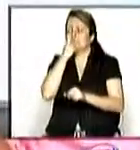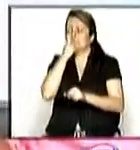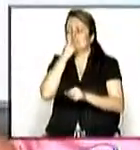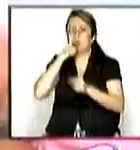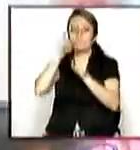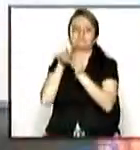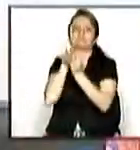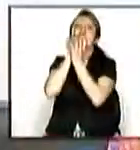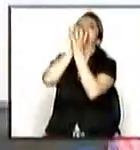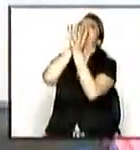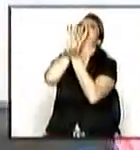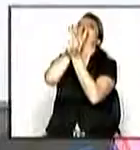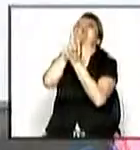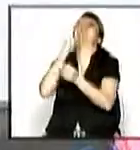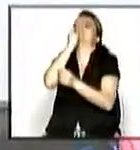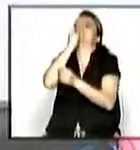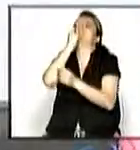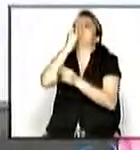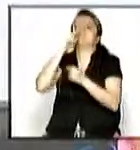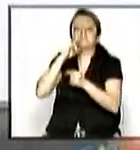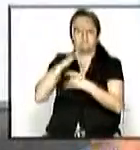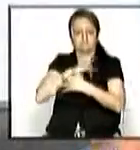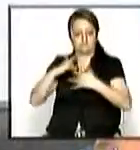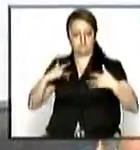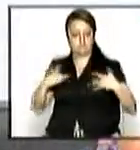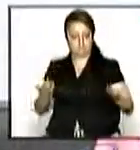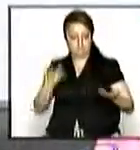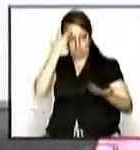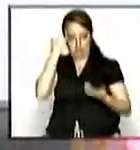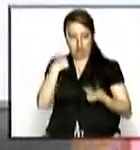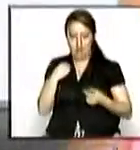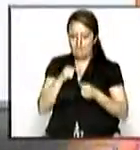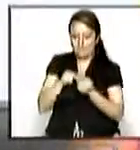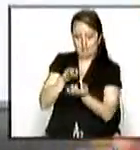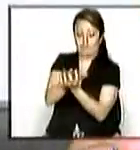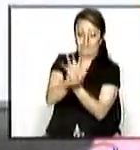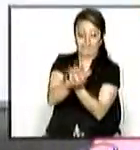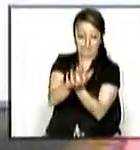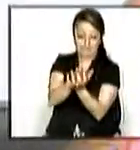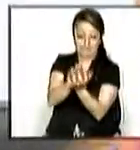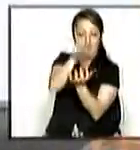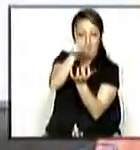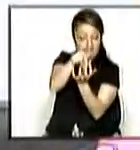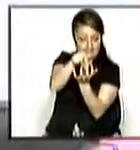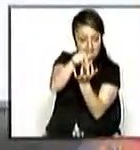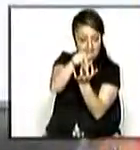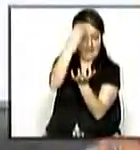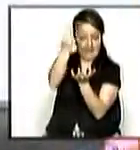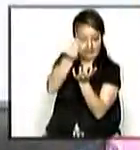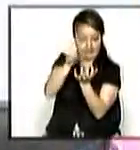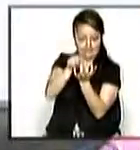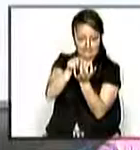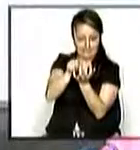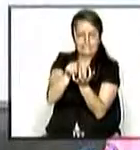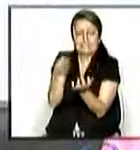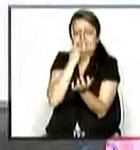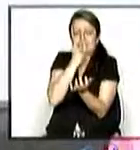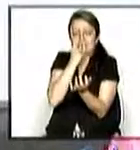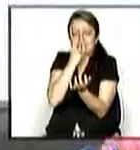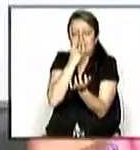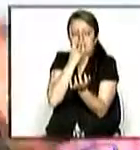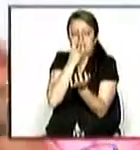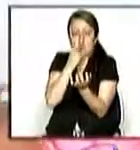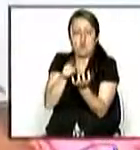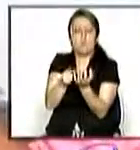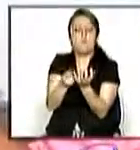y están completamente sanos, no tienen ni una caries, ni han sido partidos, ninguna calza, ninguna amalgama, nada, ni una